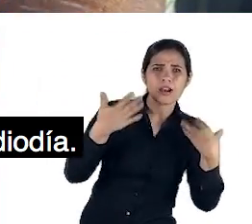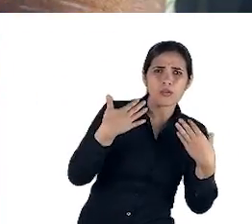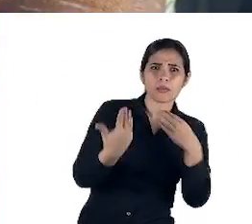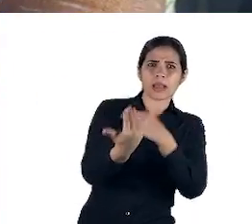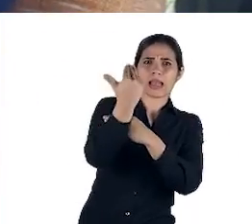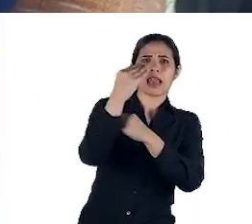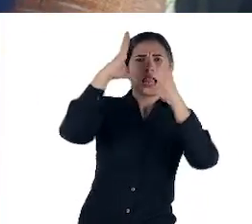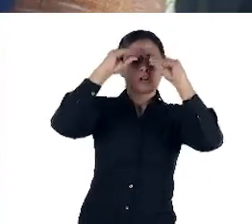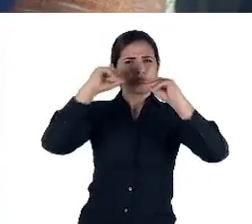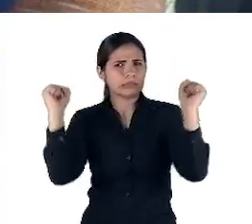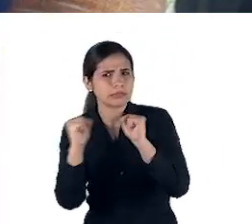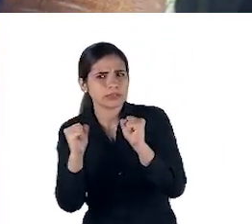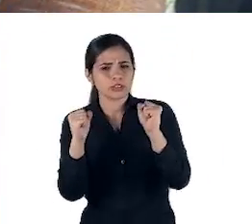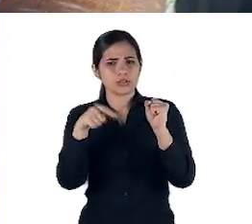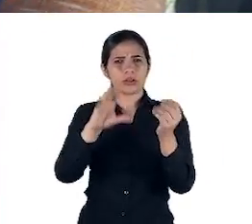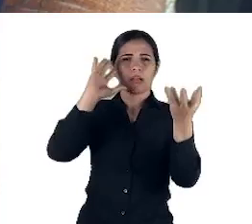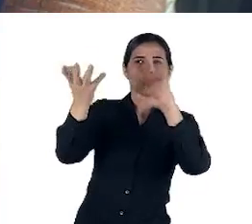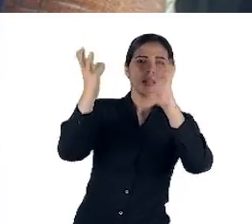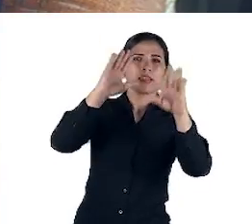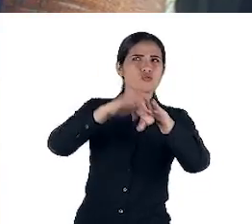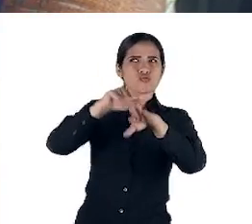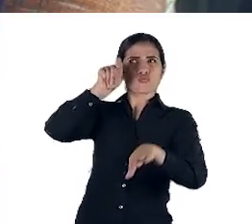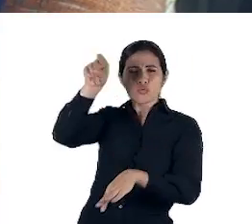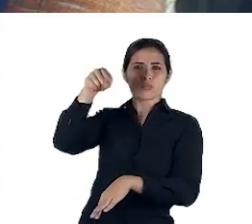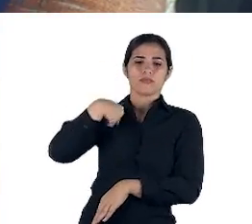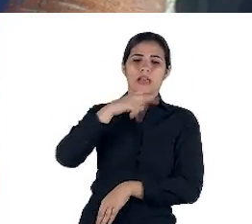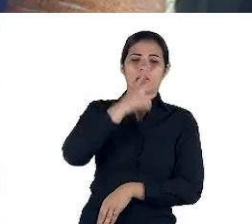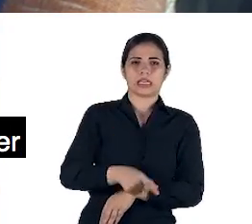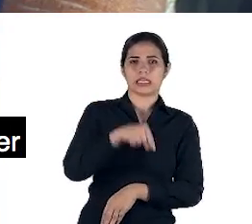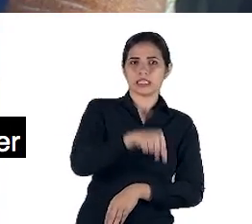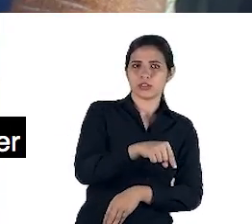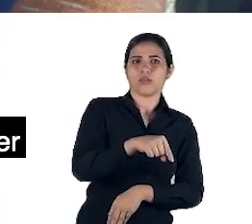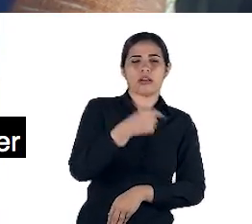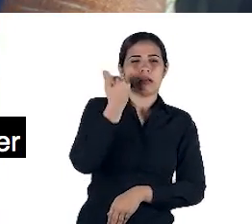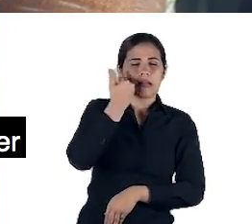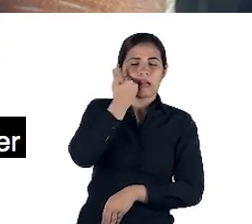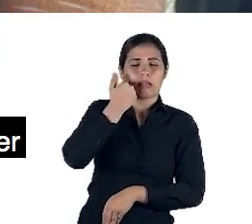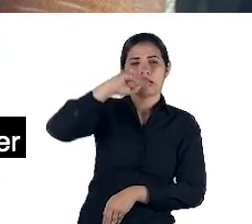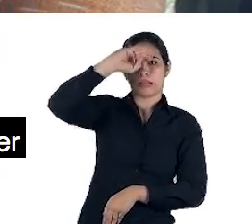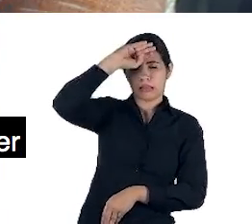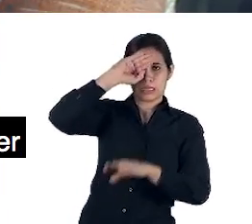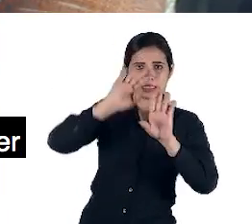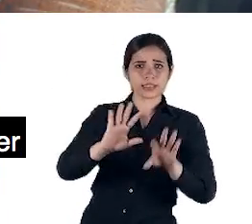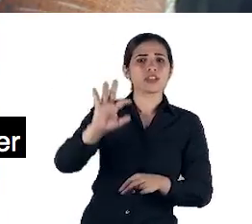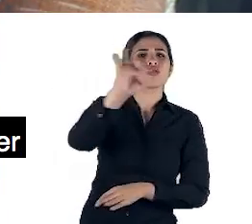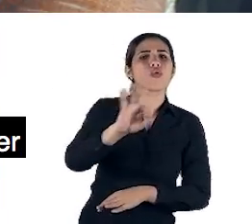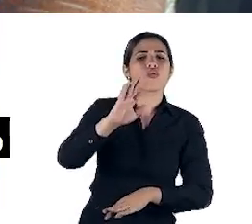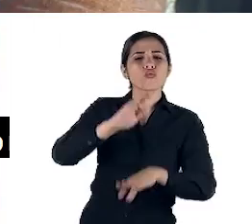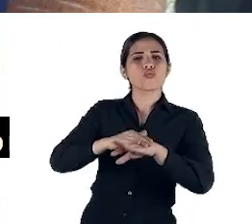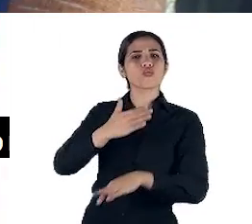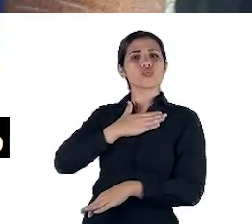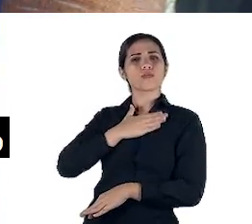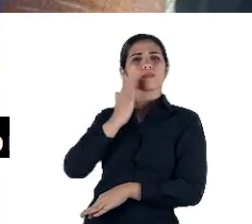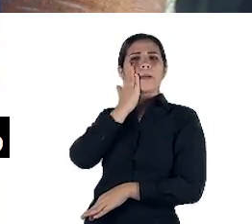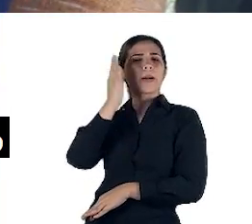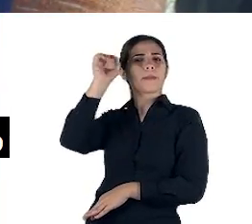mediodía. ¿Esos cuadros alérgicos son así? ¿O los niños al nacer no tomamos algunos recaudos? ¿Qué elementos hay que tener en